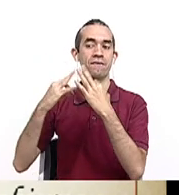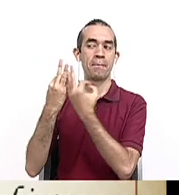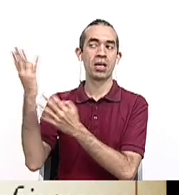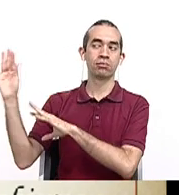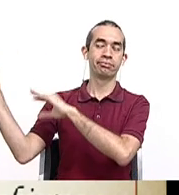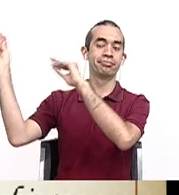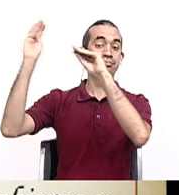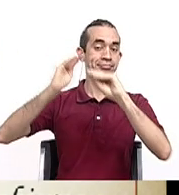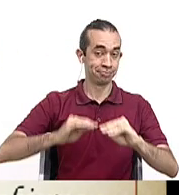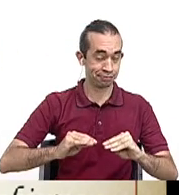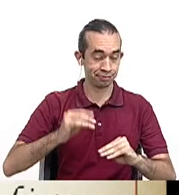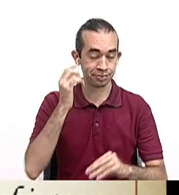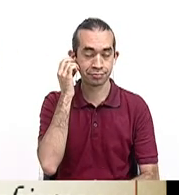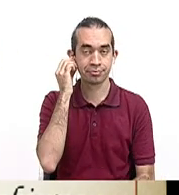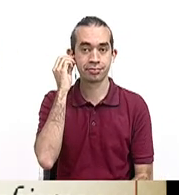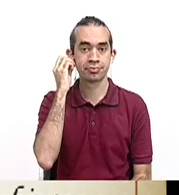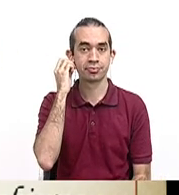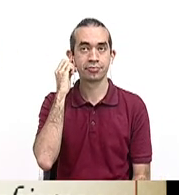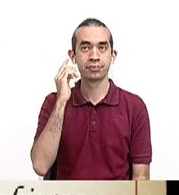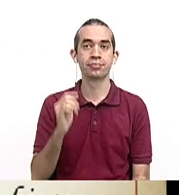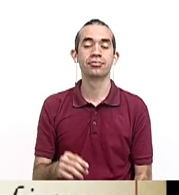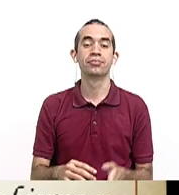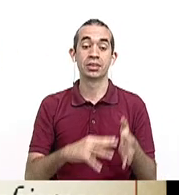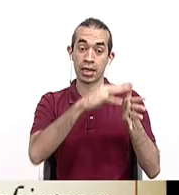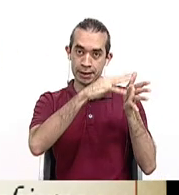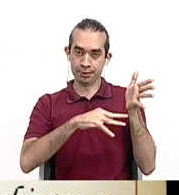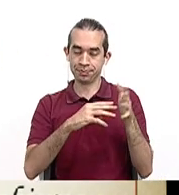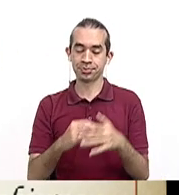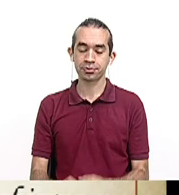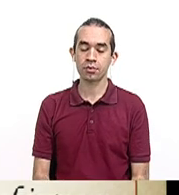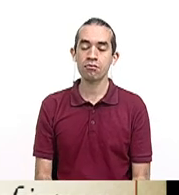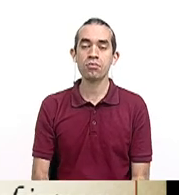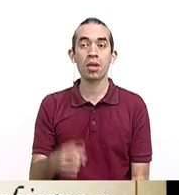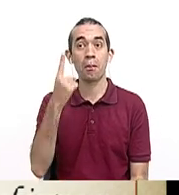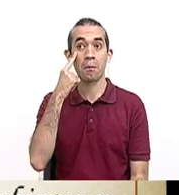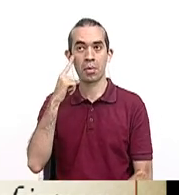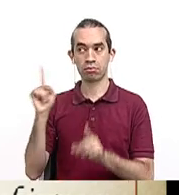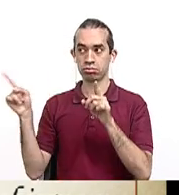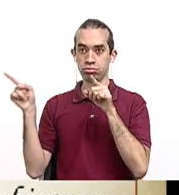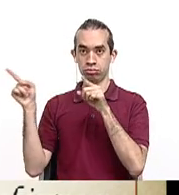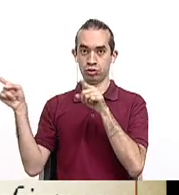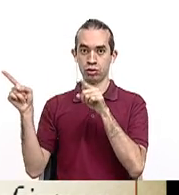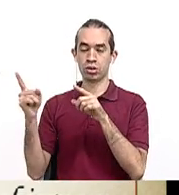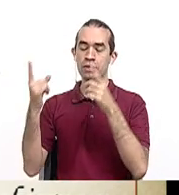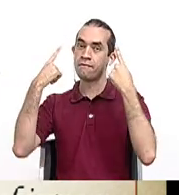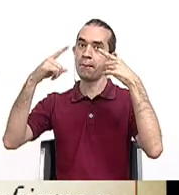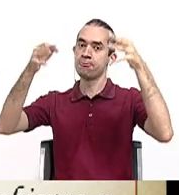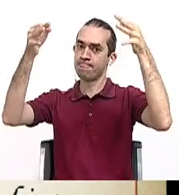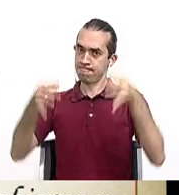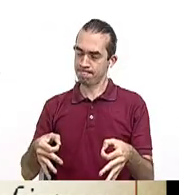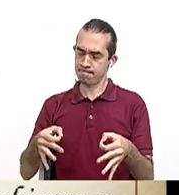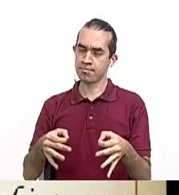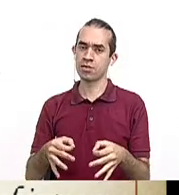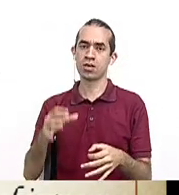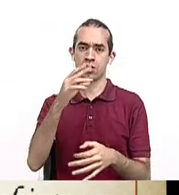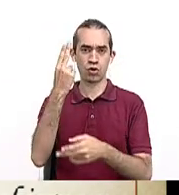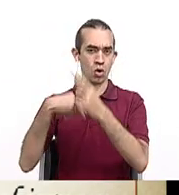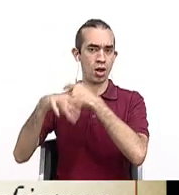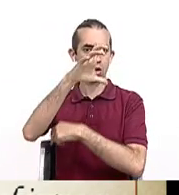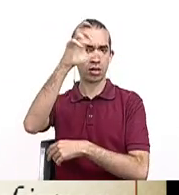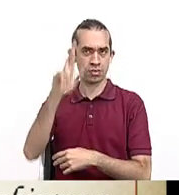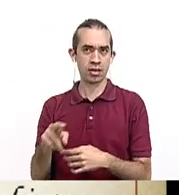figuras que nos parece son fundamentales en la historia costarricense no nos parece es así que luego